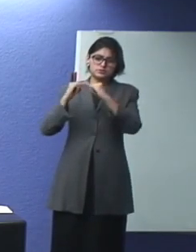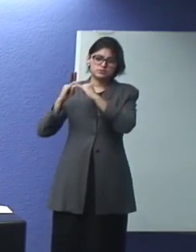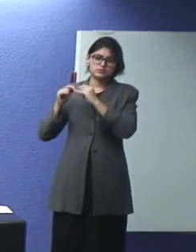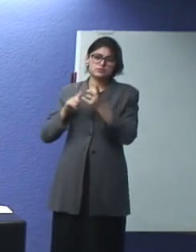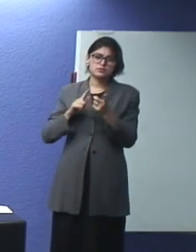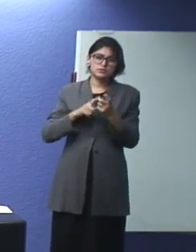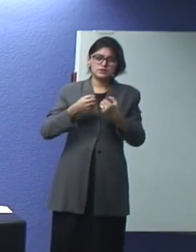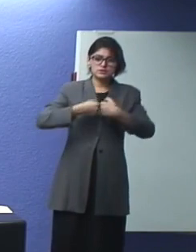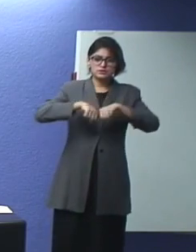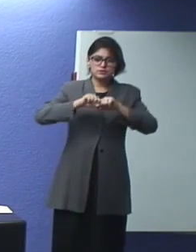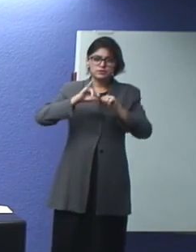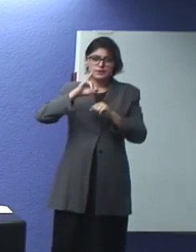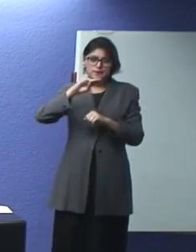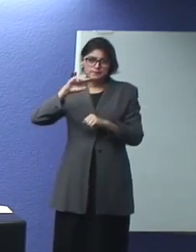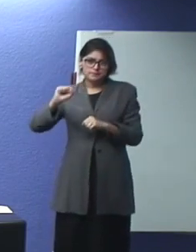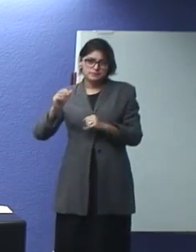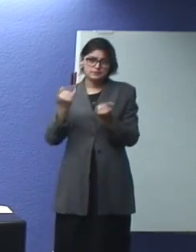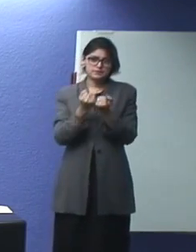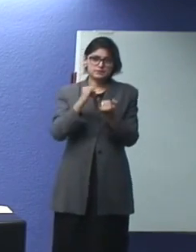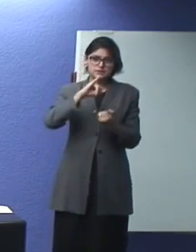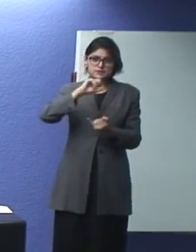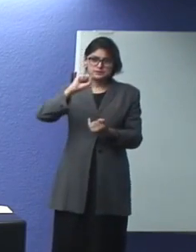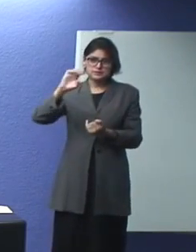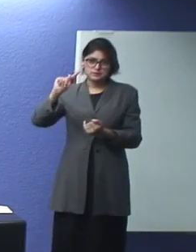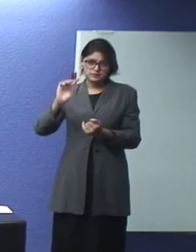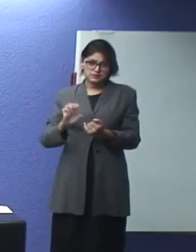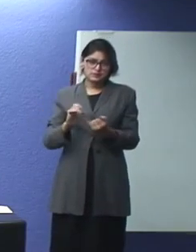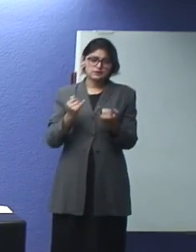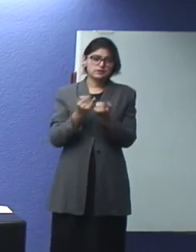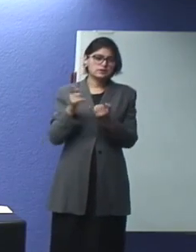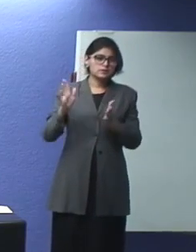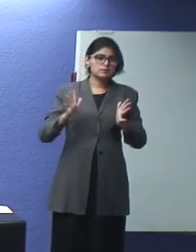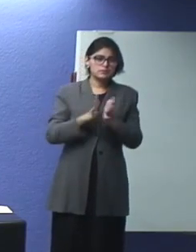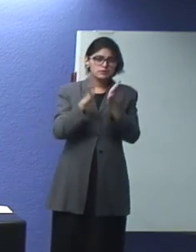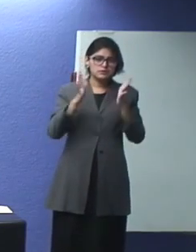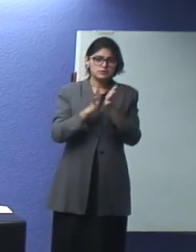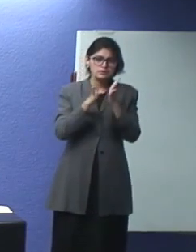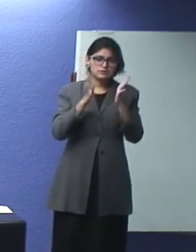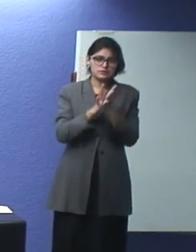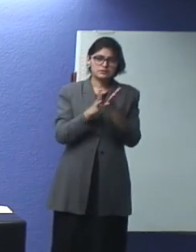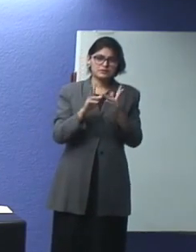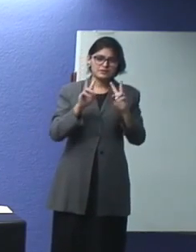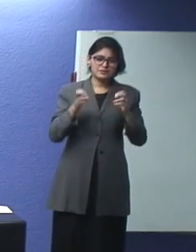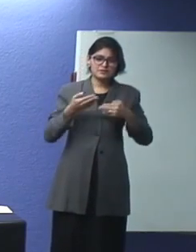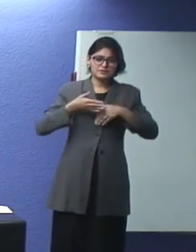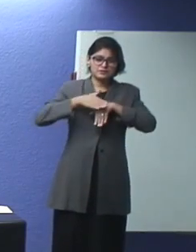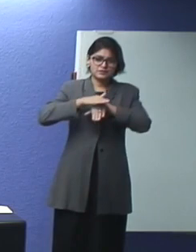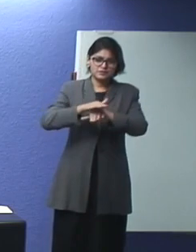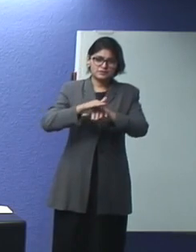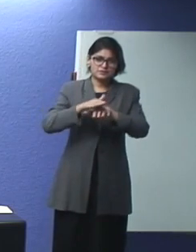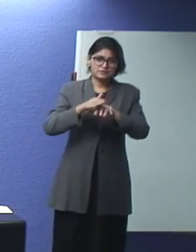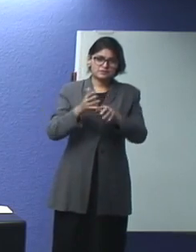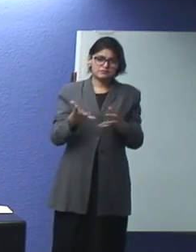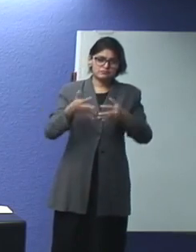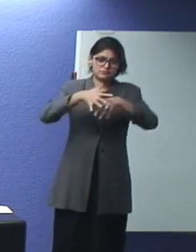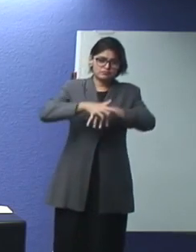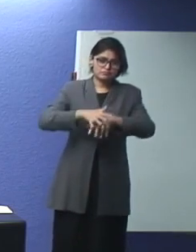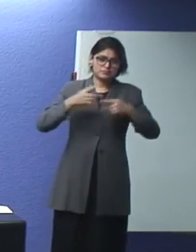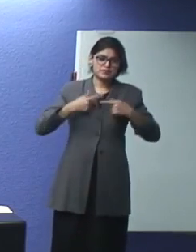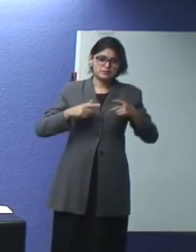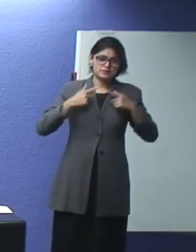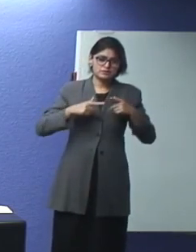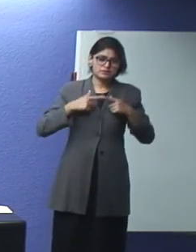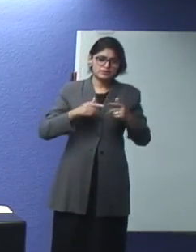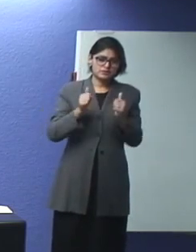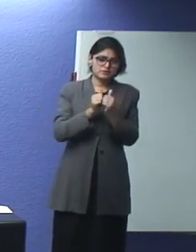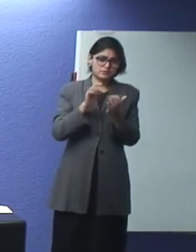estado de Morelos ha participado en proyectos como Inclusión de las Personas con Discapacidad en Comunidades Indígenas y Educación